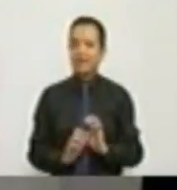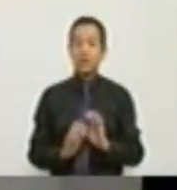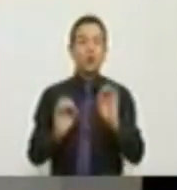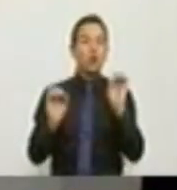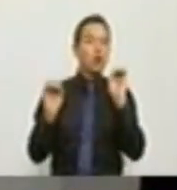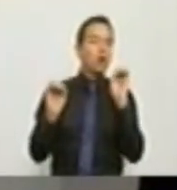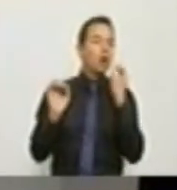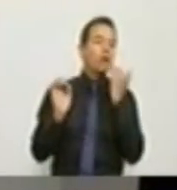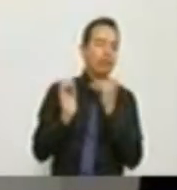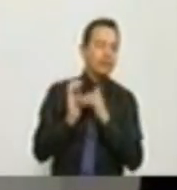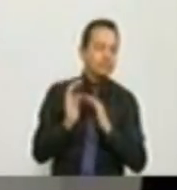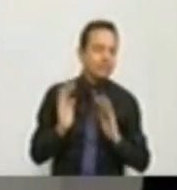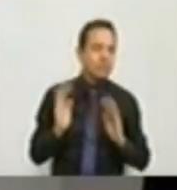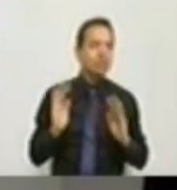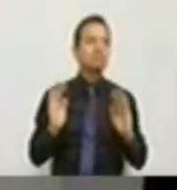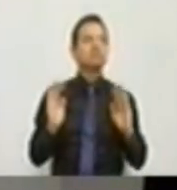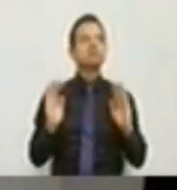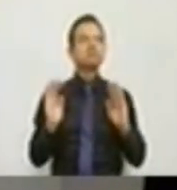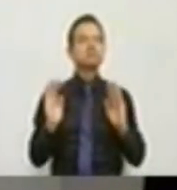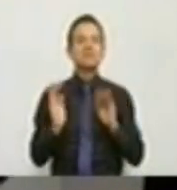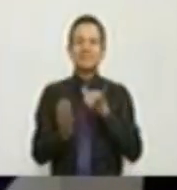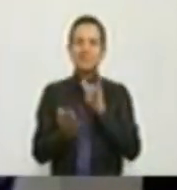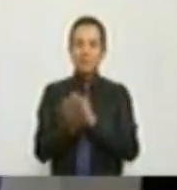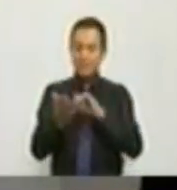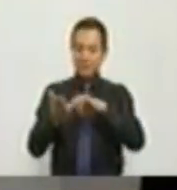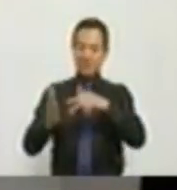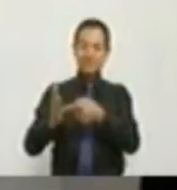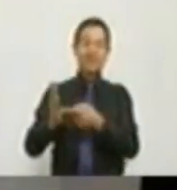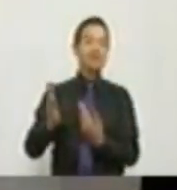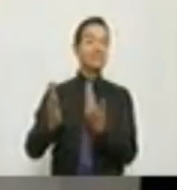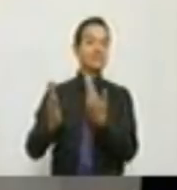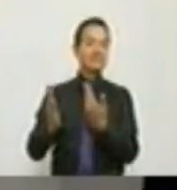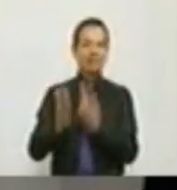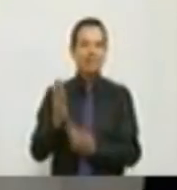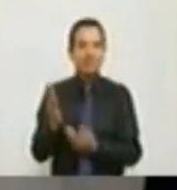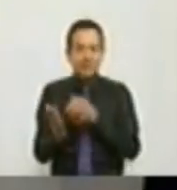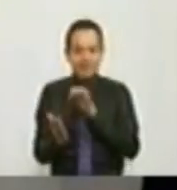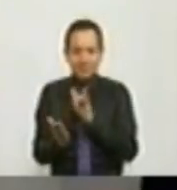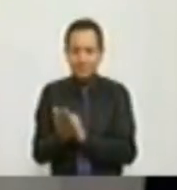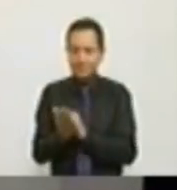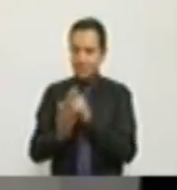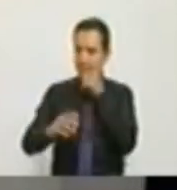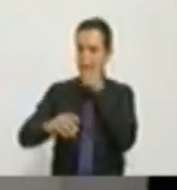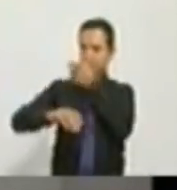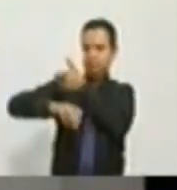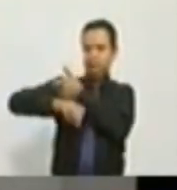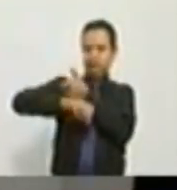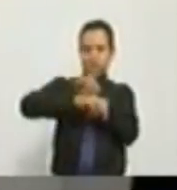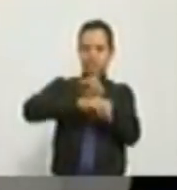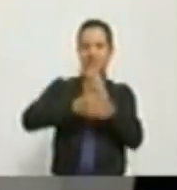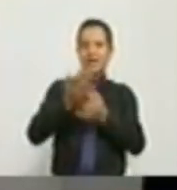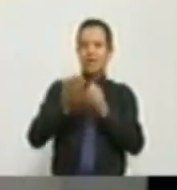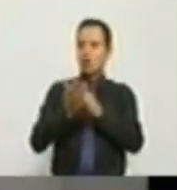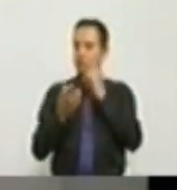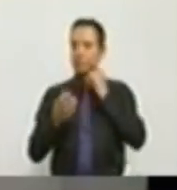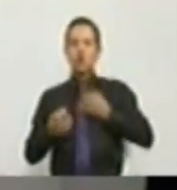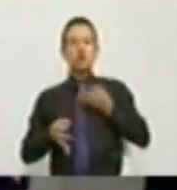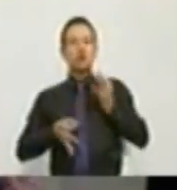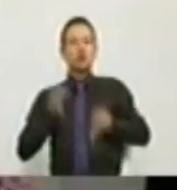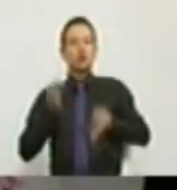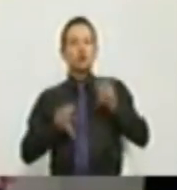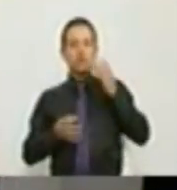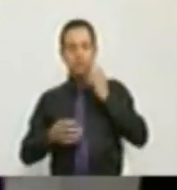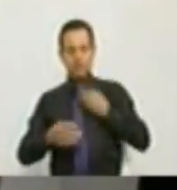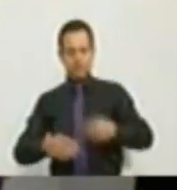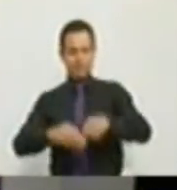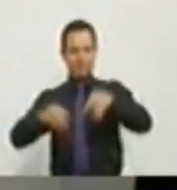tuviéramos también, a través de la tecnología, la posibilidad de observar el comportamiento de los jurados en